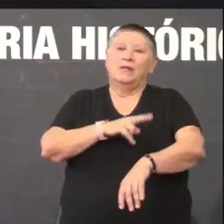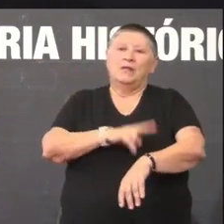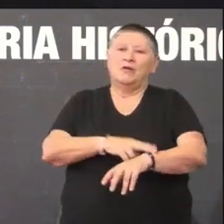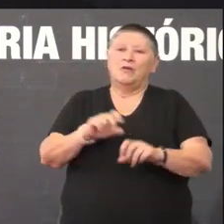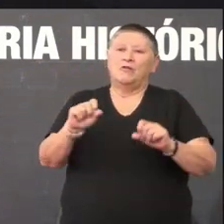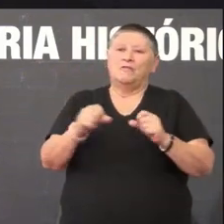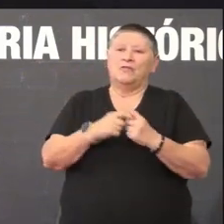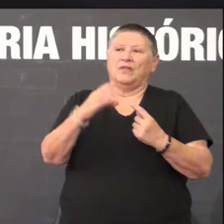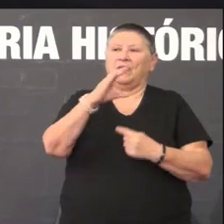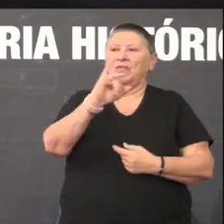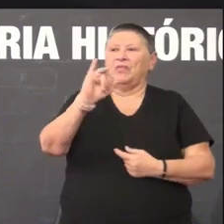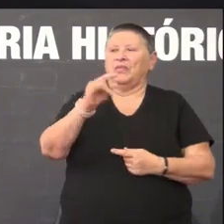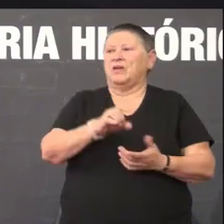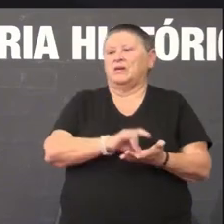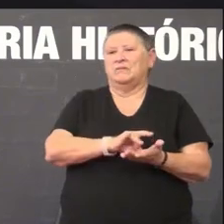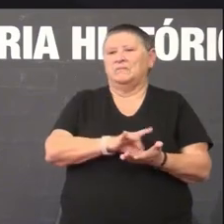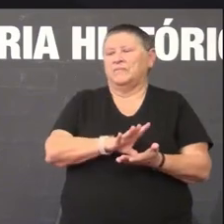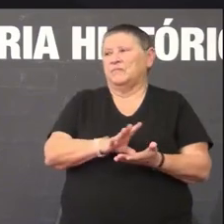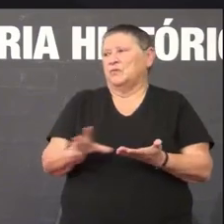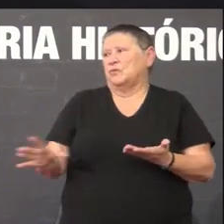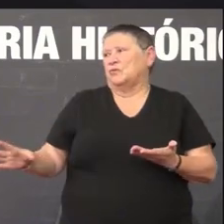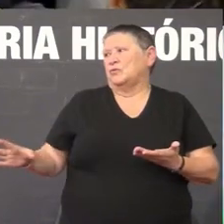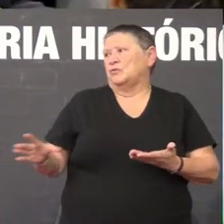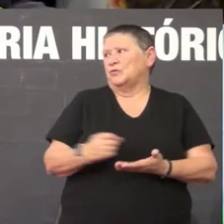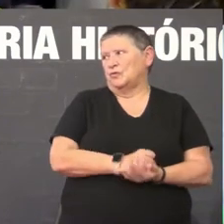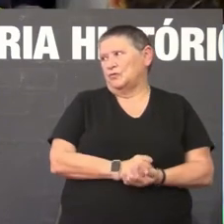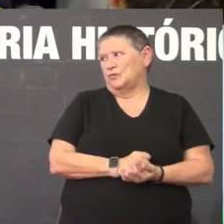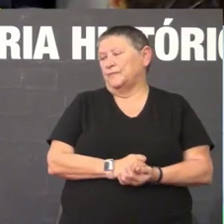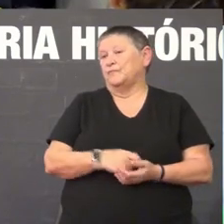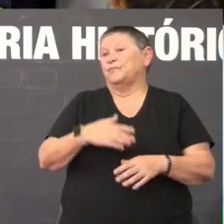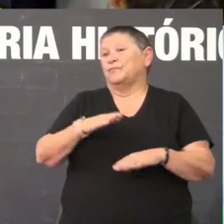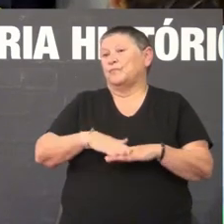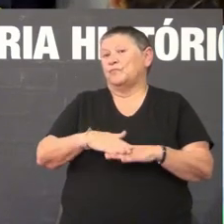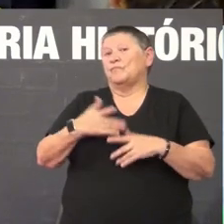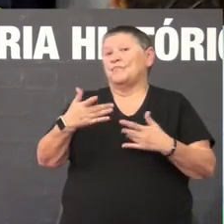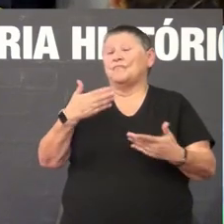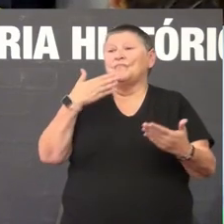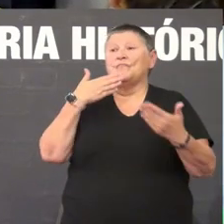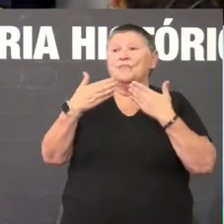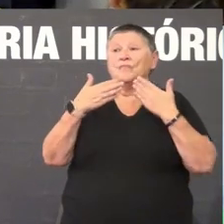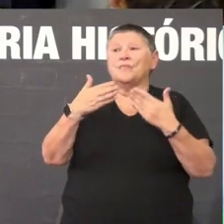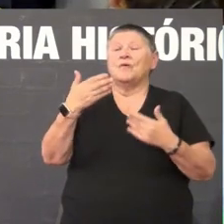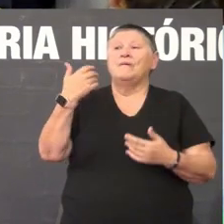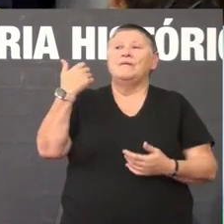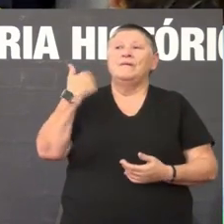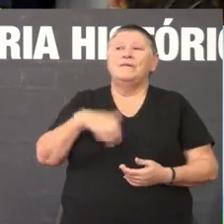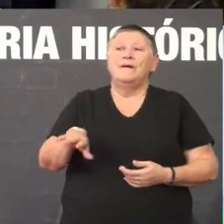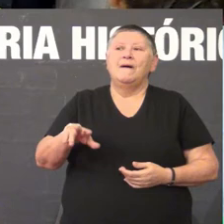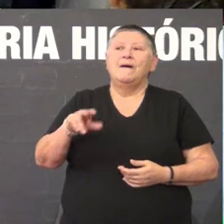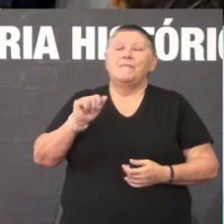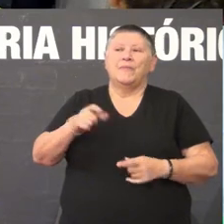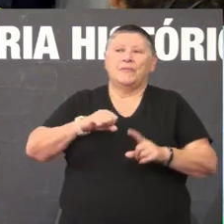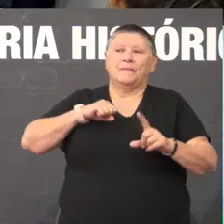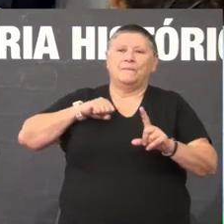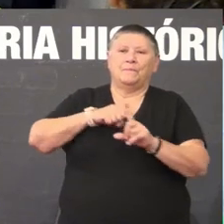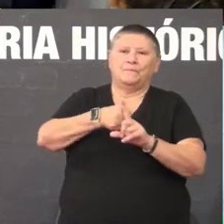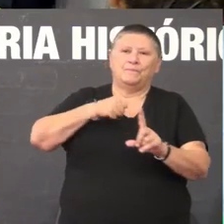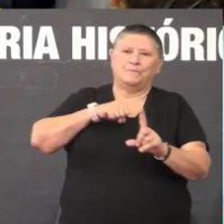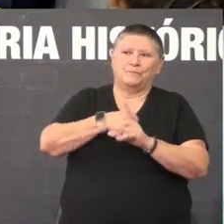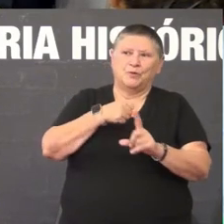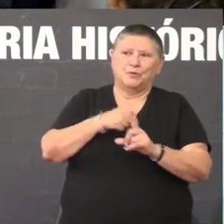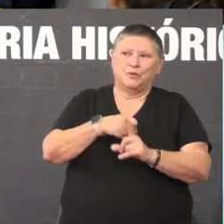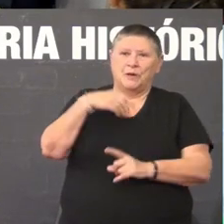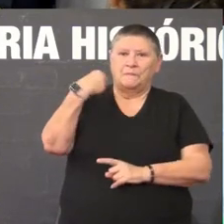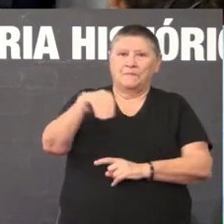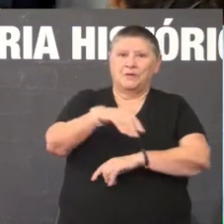CIA en España. Es decir, que la relación, digamos, empieza a ser... Si hay una presión hacia el